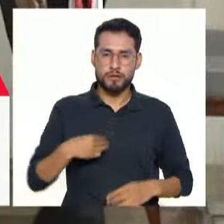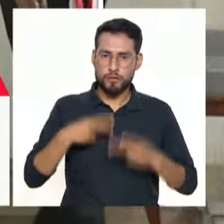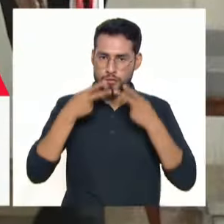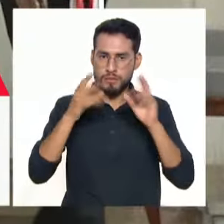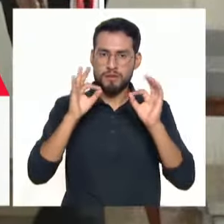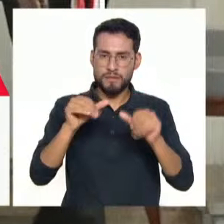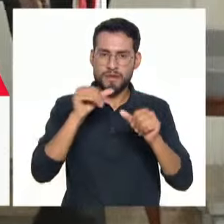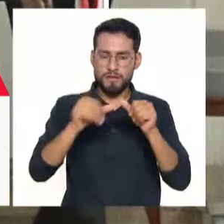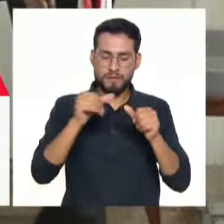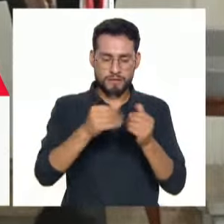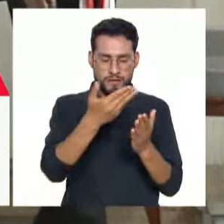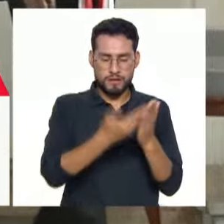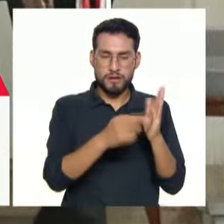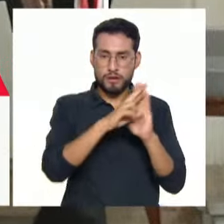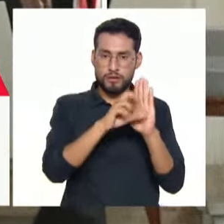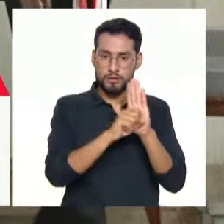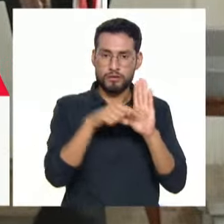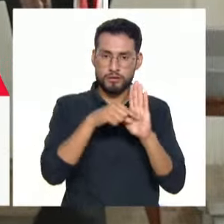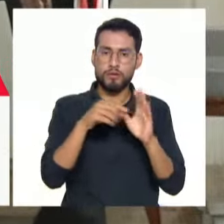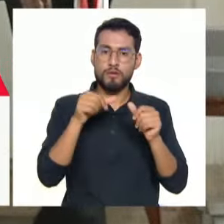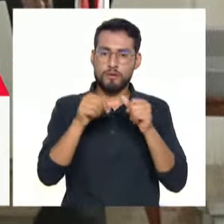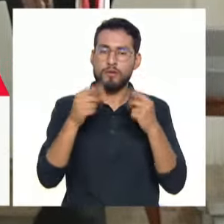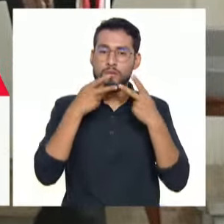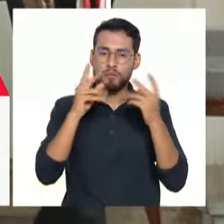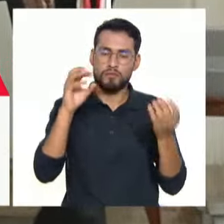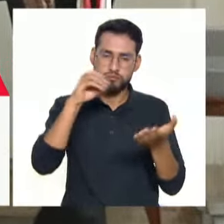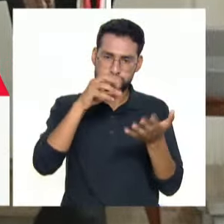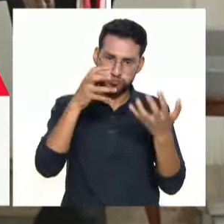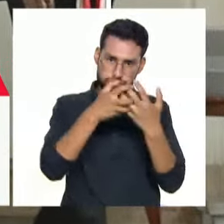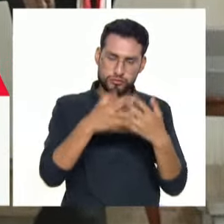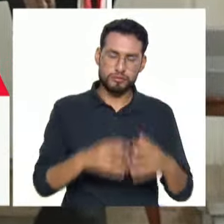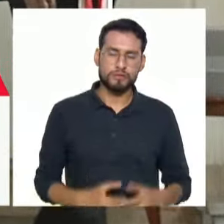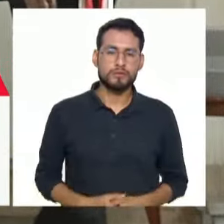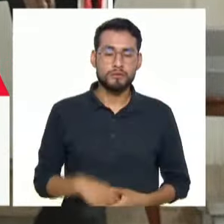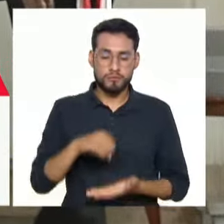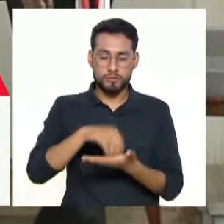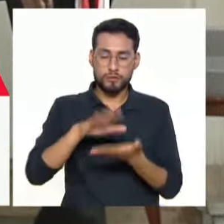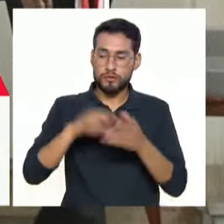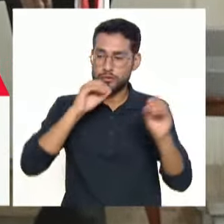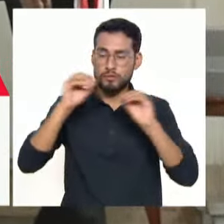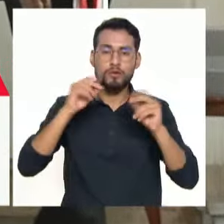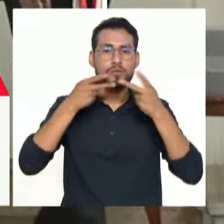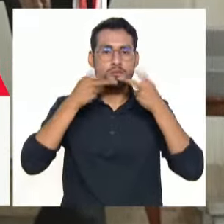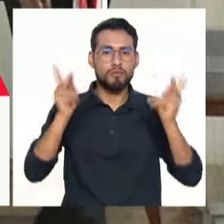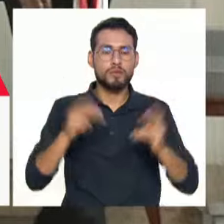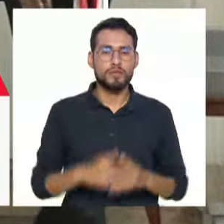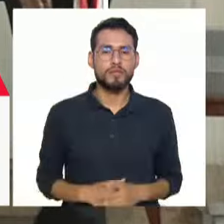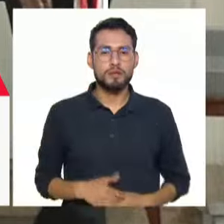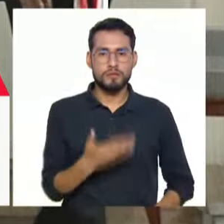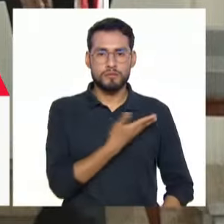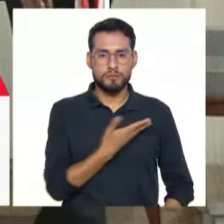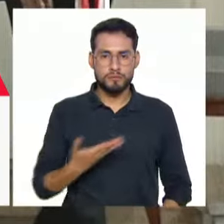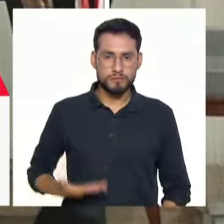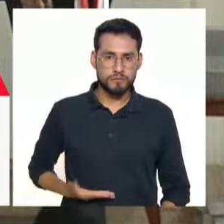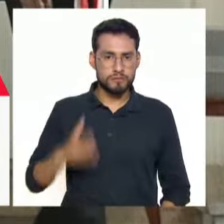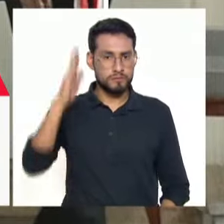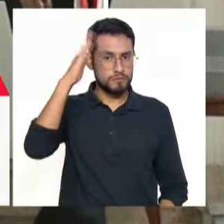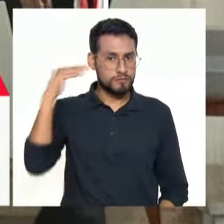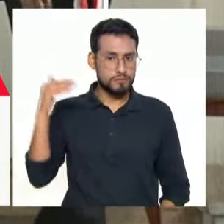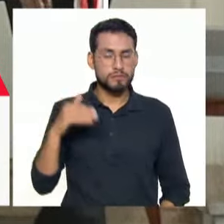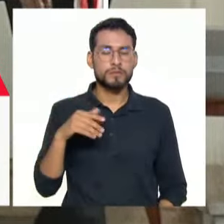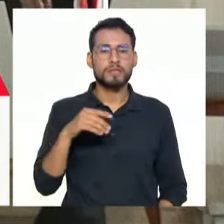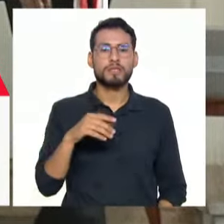la misma fecha de publicación de la presente Resolución Suprema. Regístrese, comuníquese y publíquese. Dinercilia Boluarte